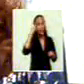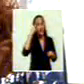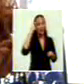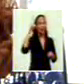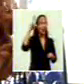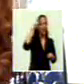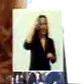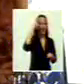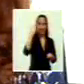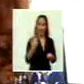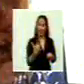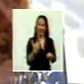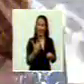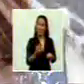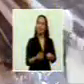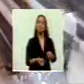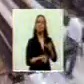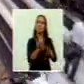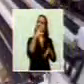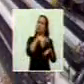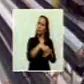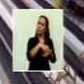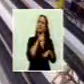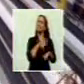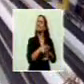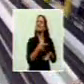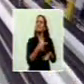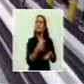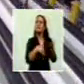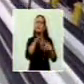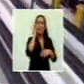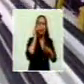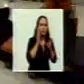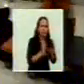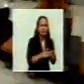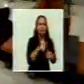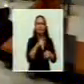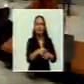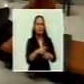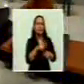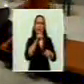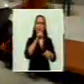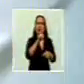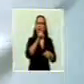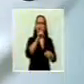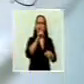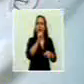Se dedicaba a construir con carbonato,